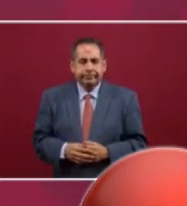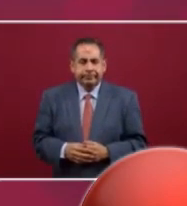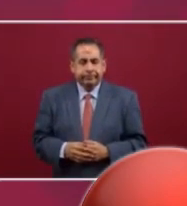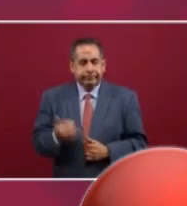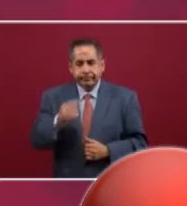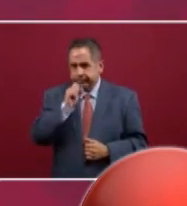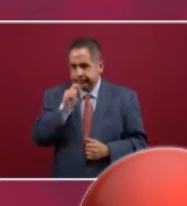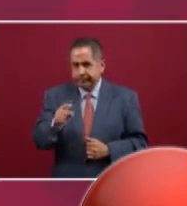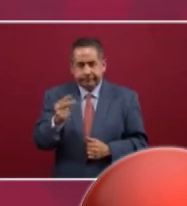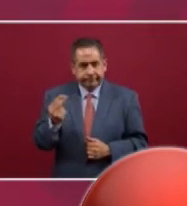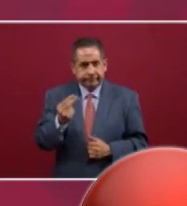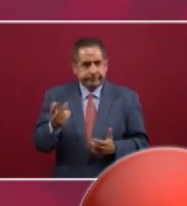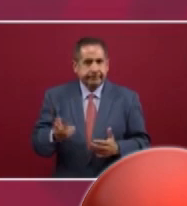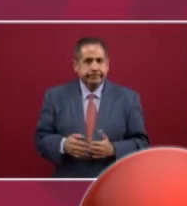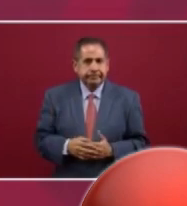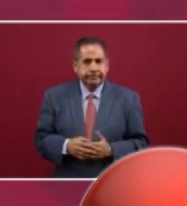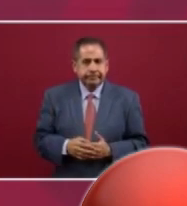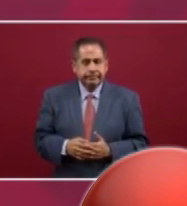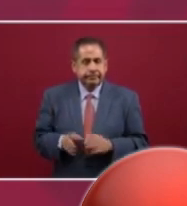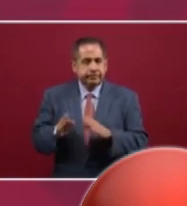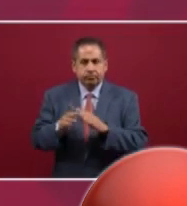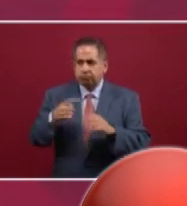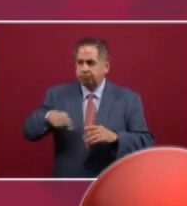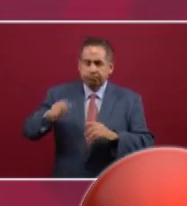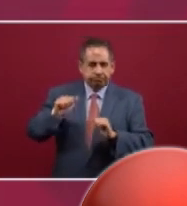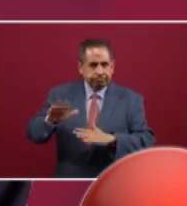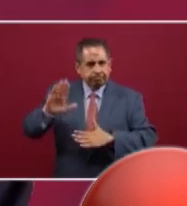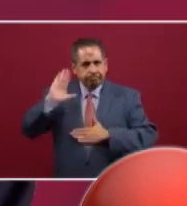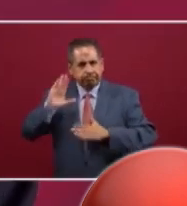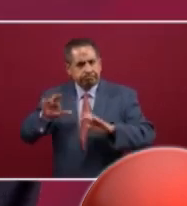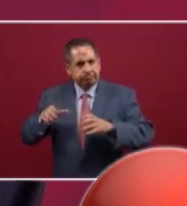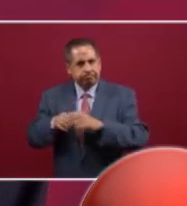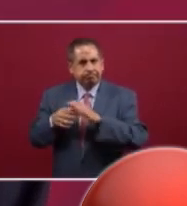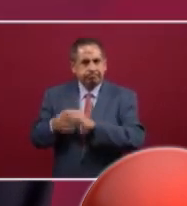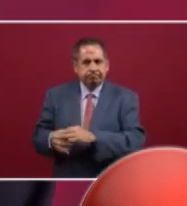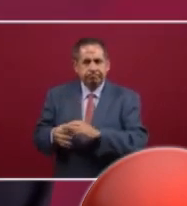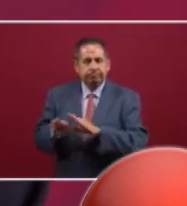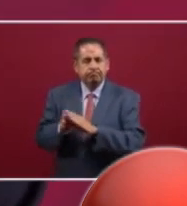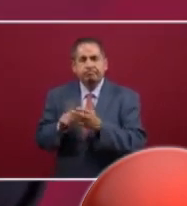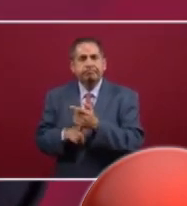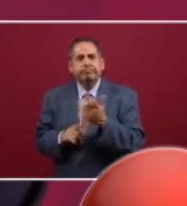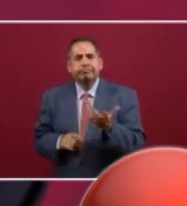Y tenemos pues el compromiso de